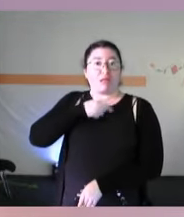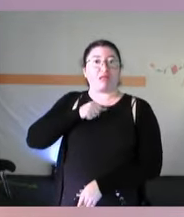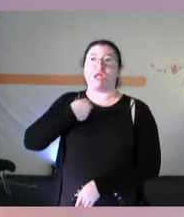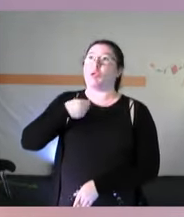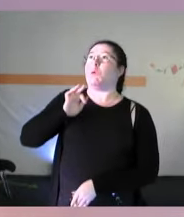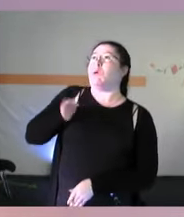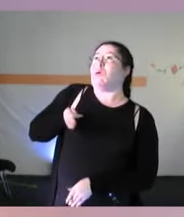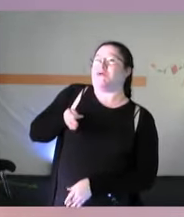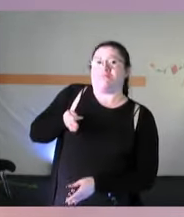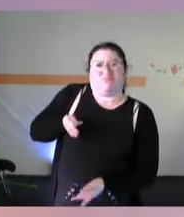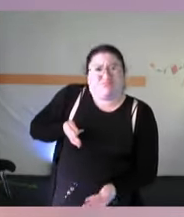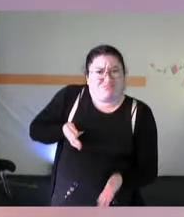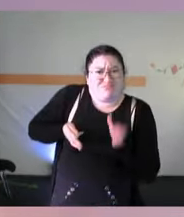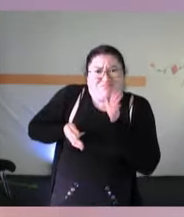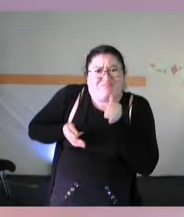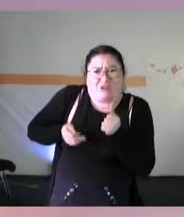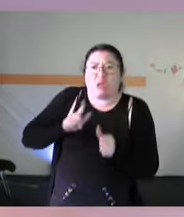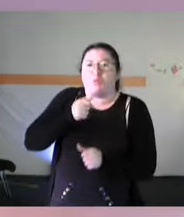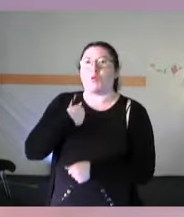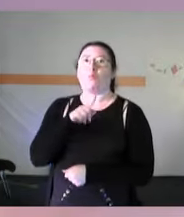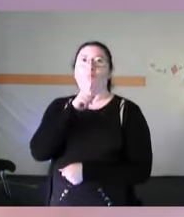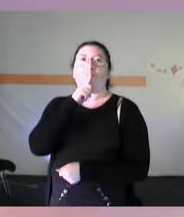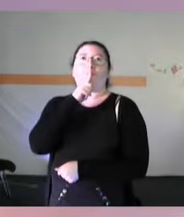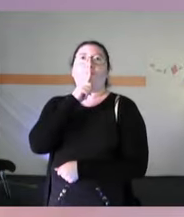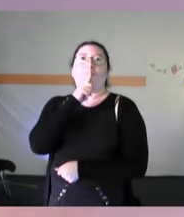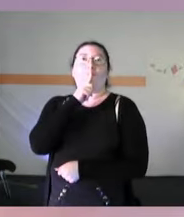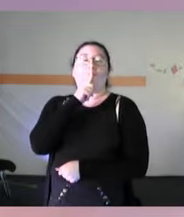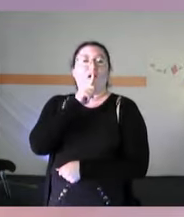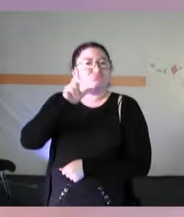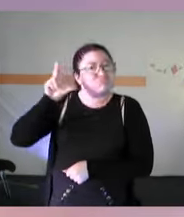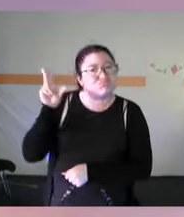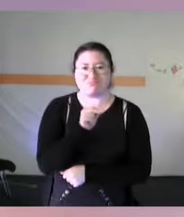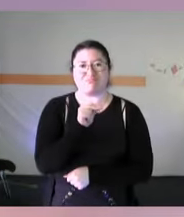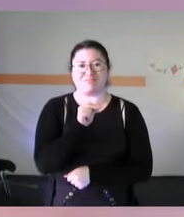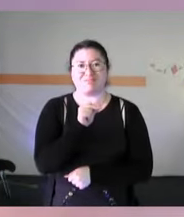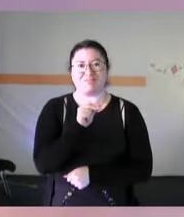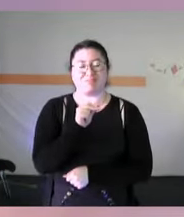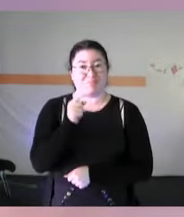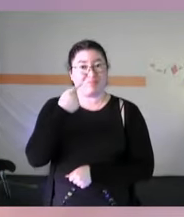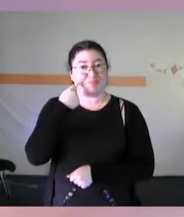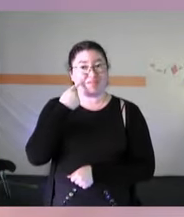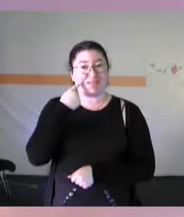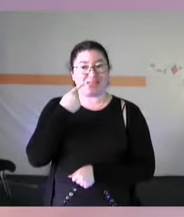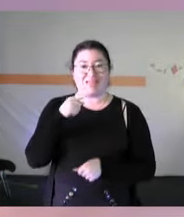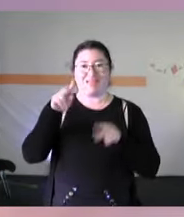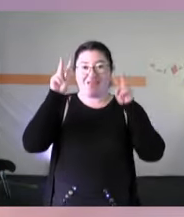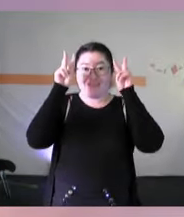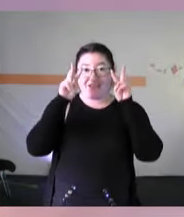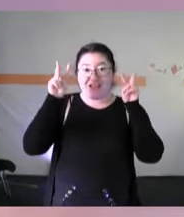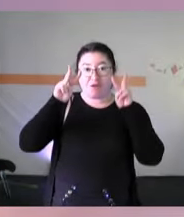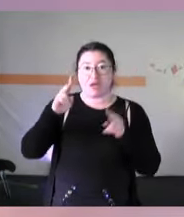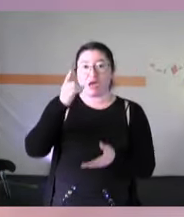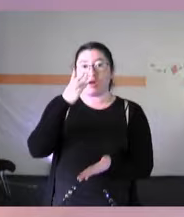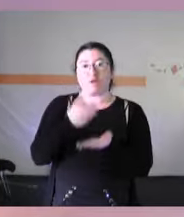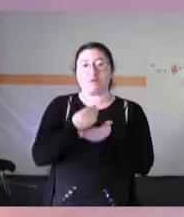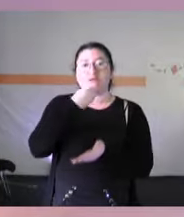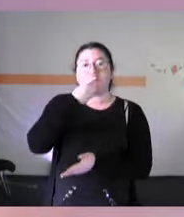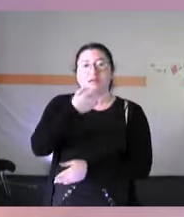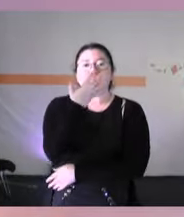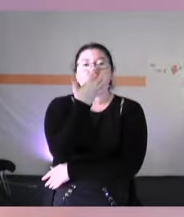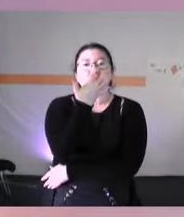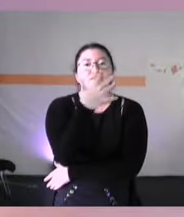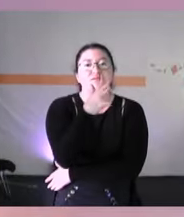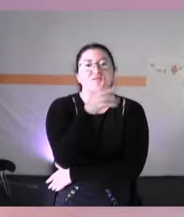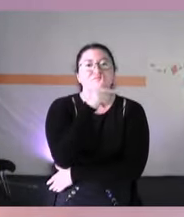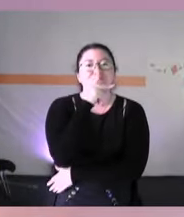propongan y luego quedarme callada. La Virgen dice 10 palabras en el libro del Hijo. O sea, es el libro del